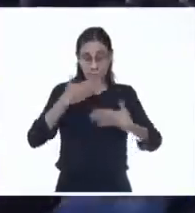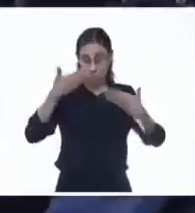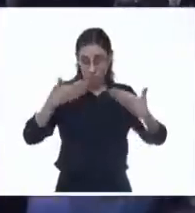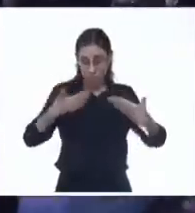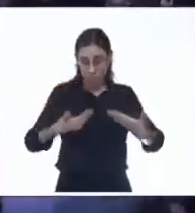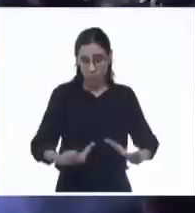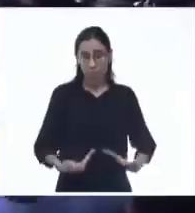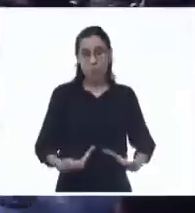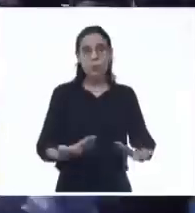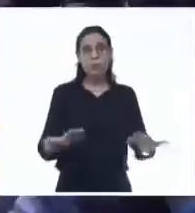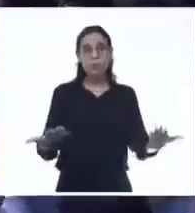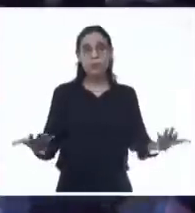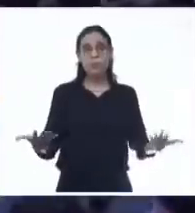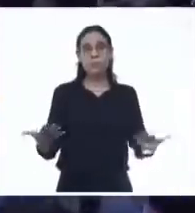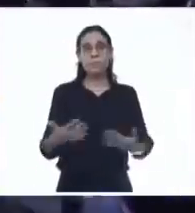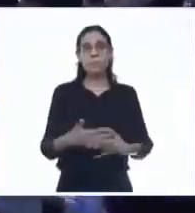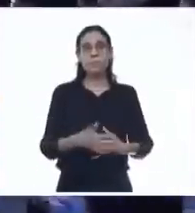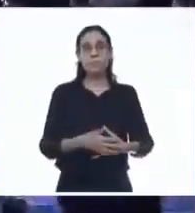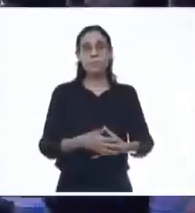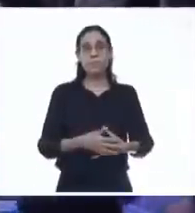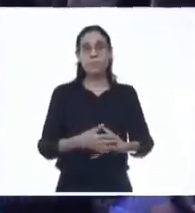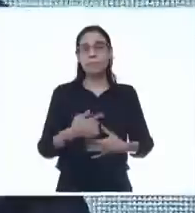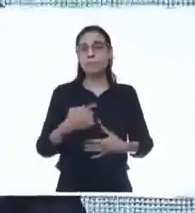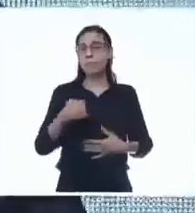Me tocó ser la cara,